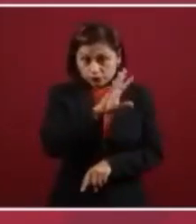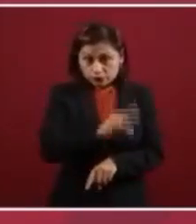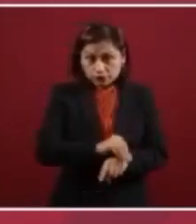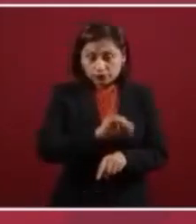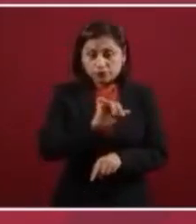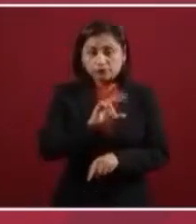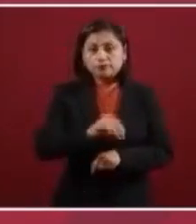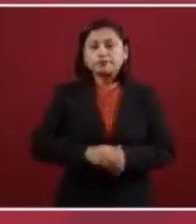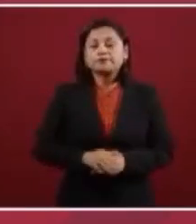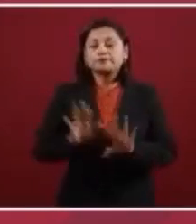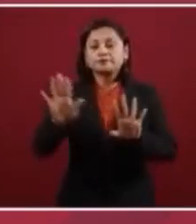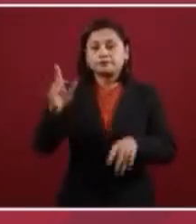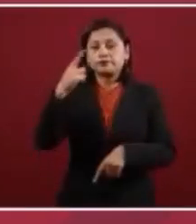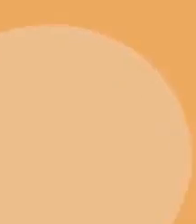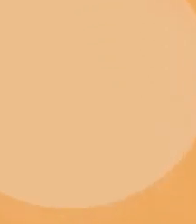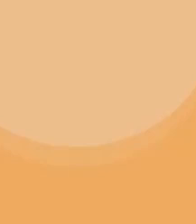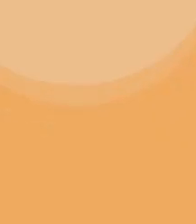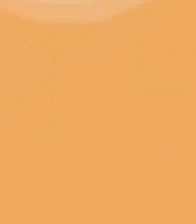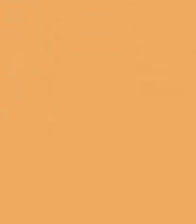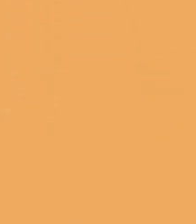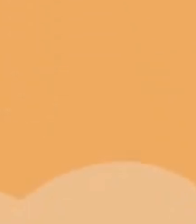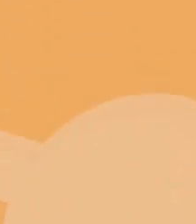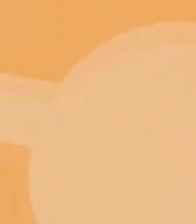los marinos, soldados.